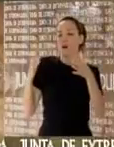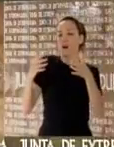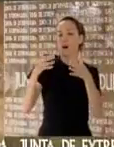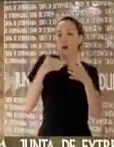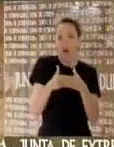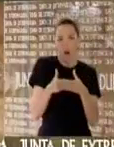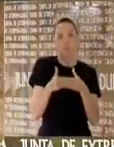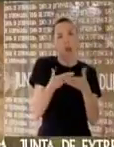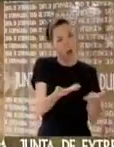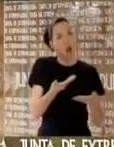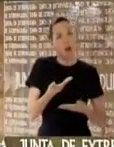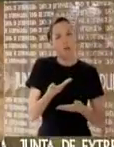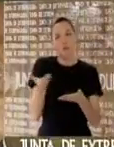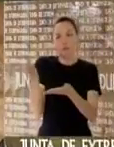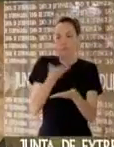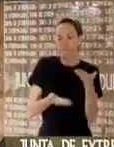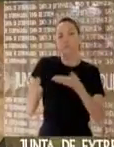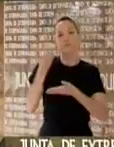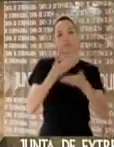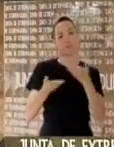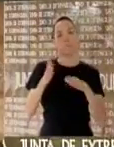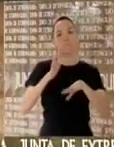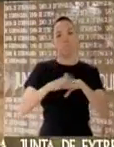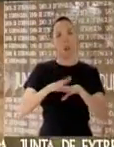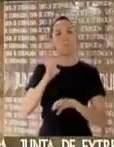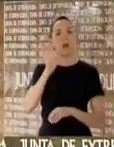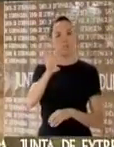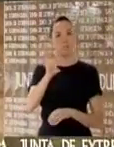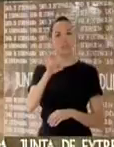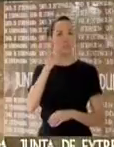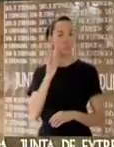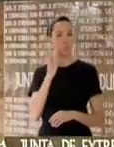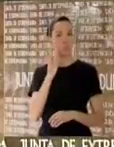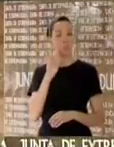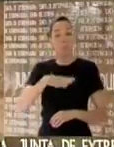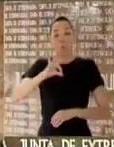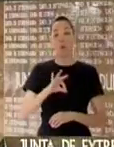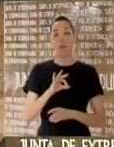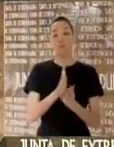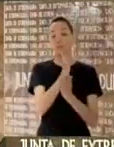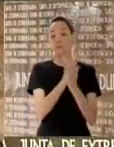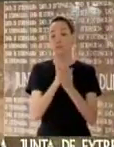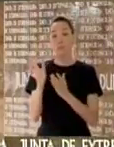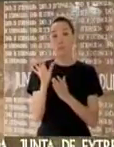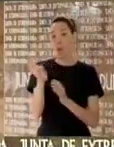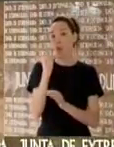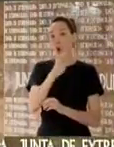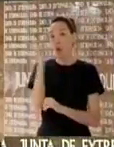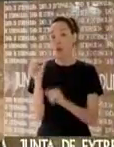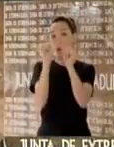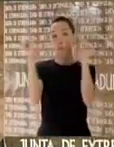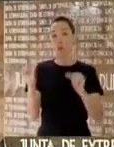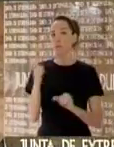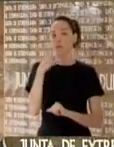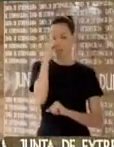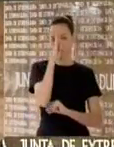esta España la fuéramos construyendo entre todos, ¿no? Se podía haber adoptado otro modelo, pero adoptamos ese modelo. Adoptamos un modelo en el que